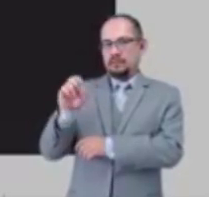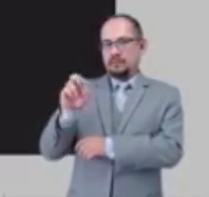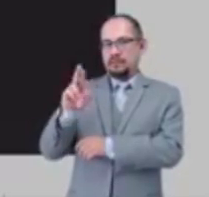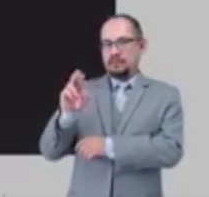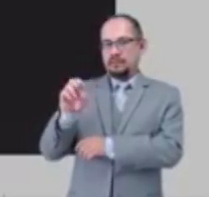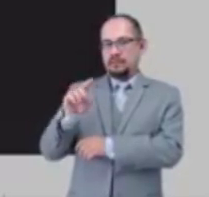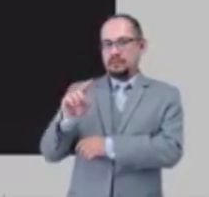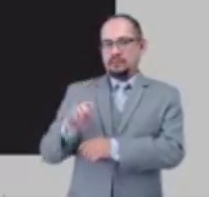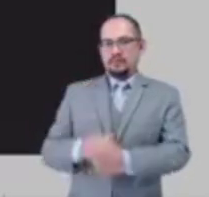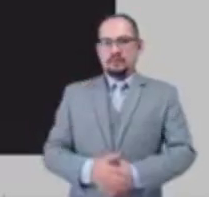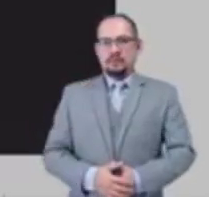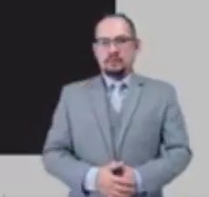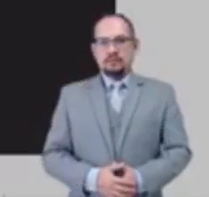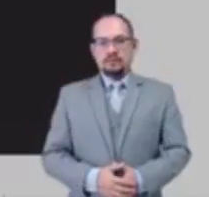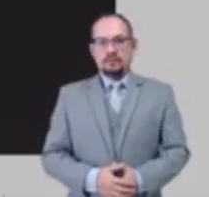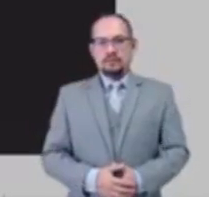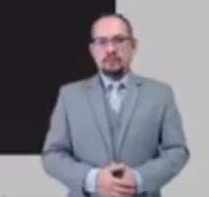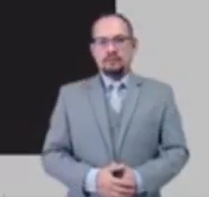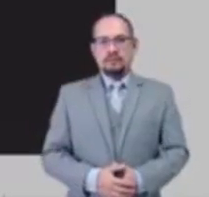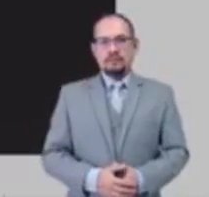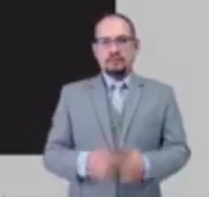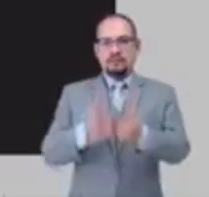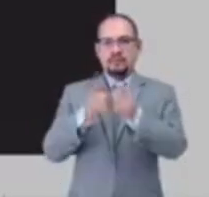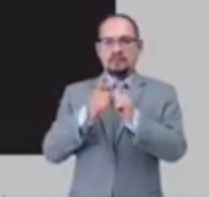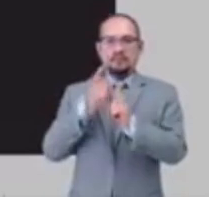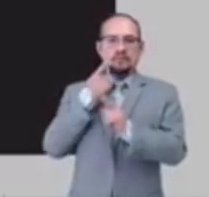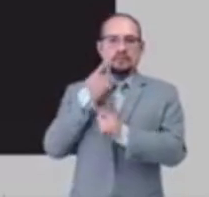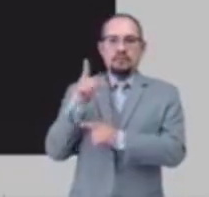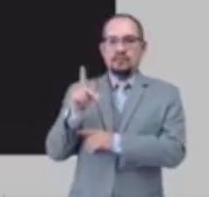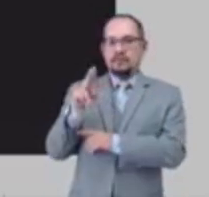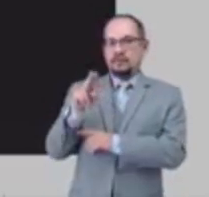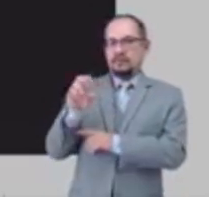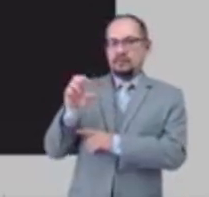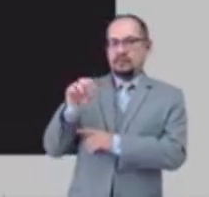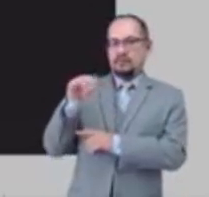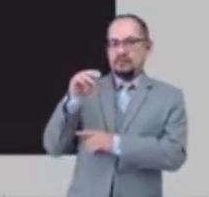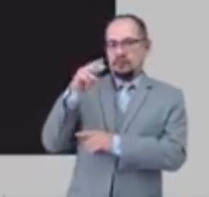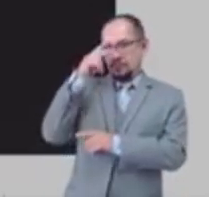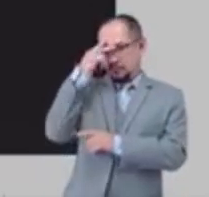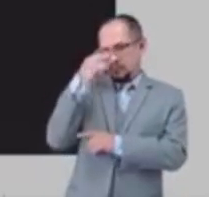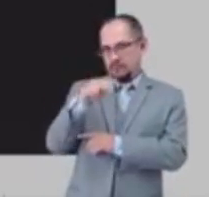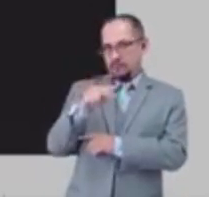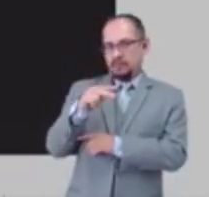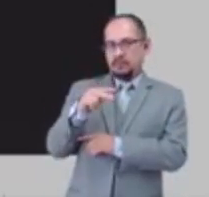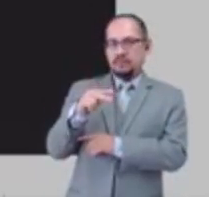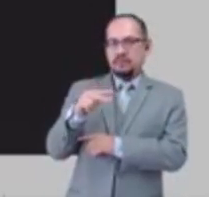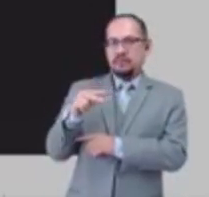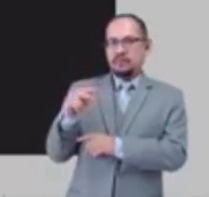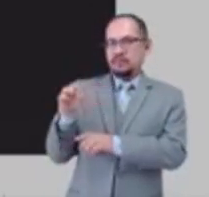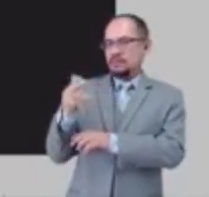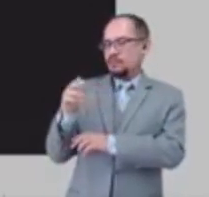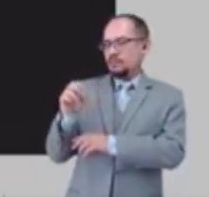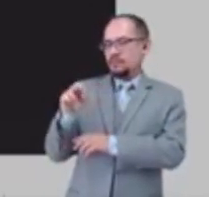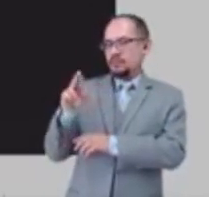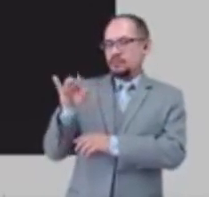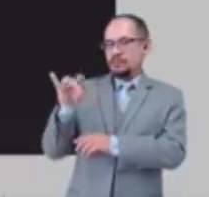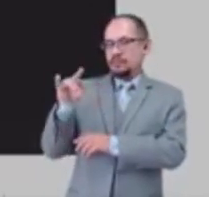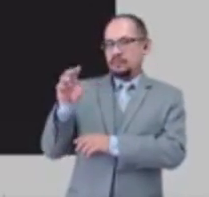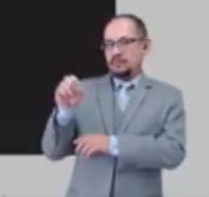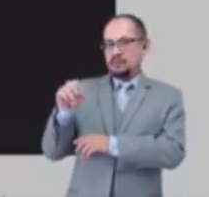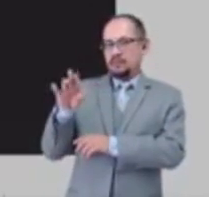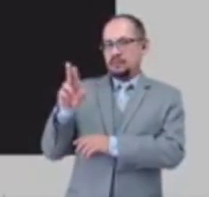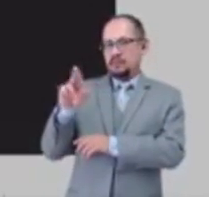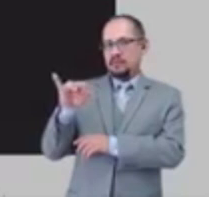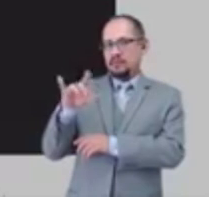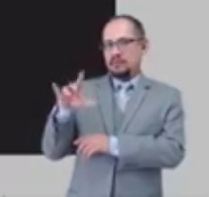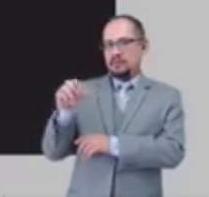instituto nacional electoral uriel lugo mencionó que de acuerdo con el seguimiento realizado en espacios digitales de entes no oficiales se